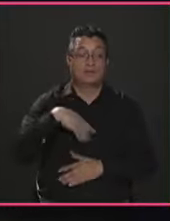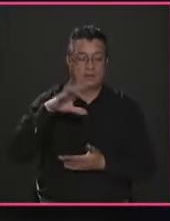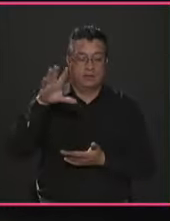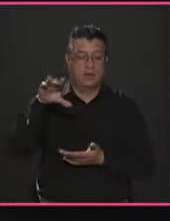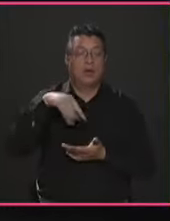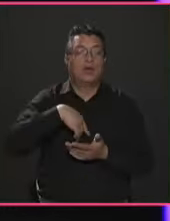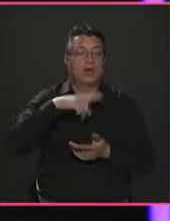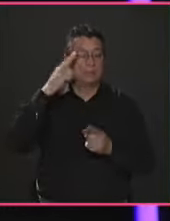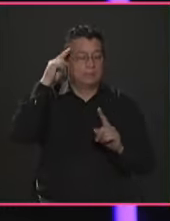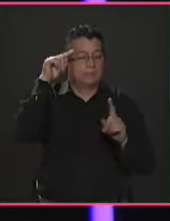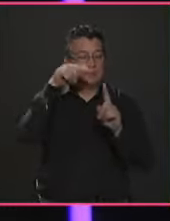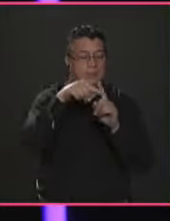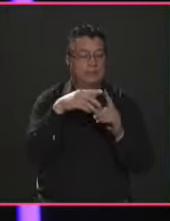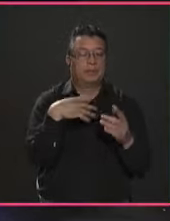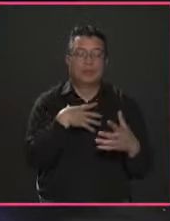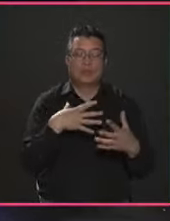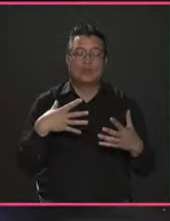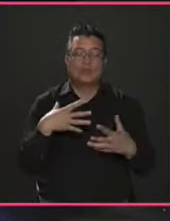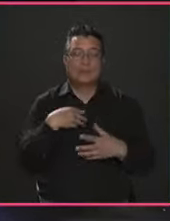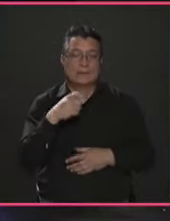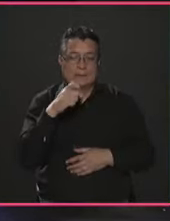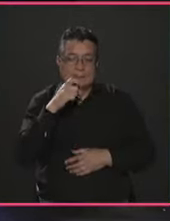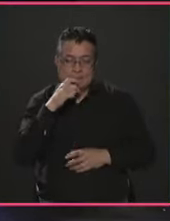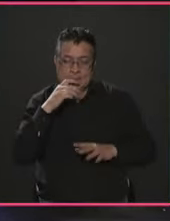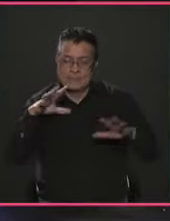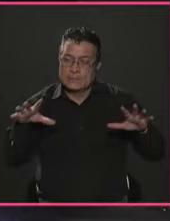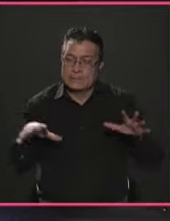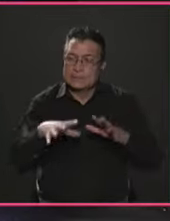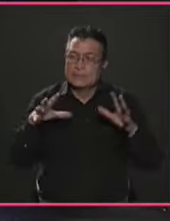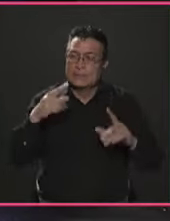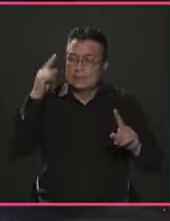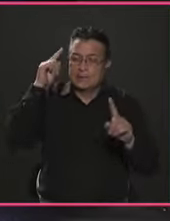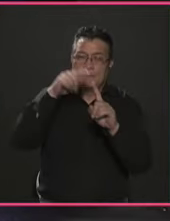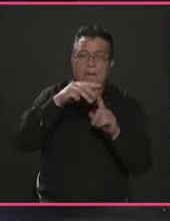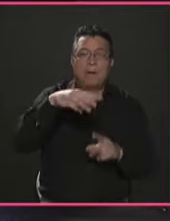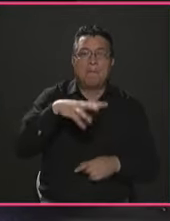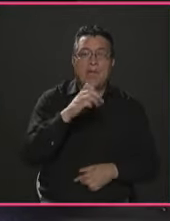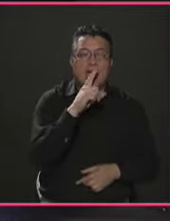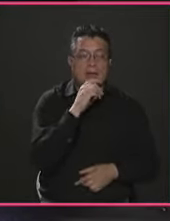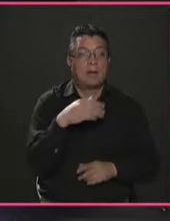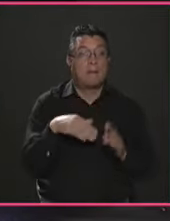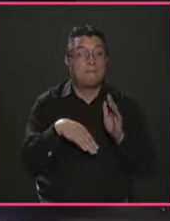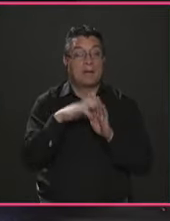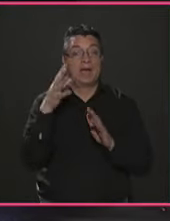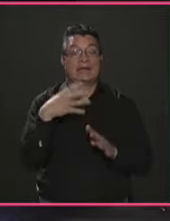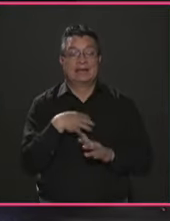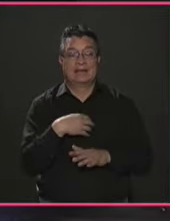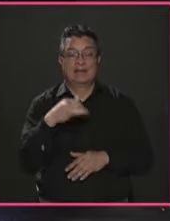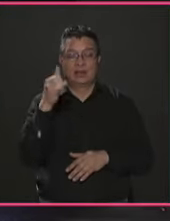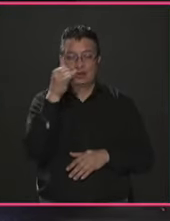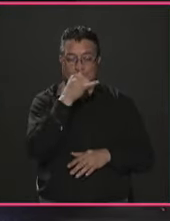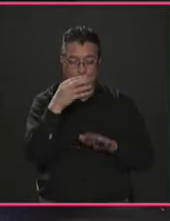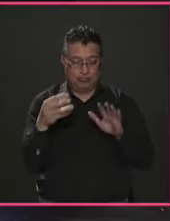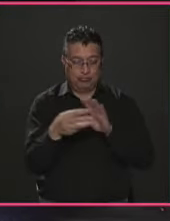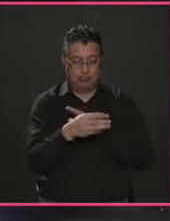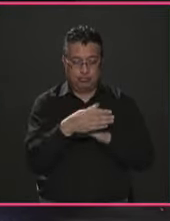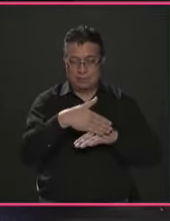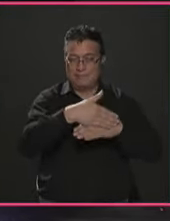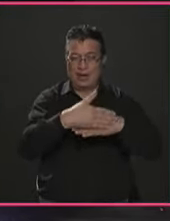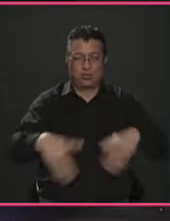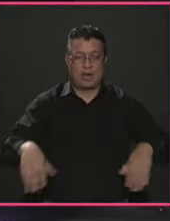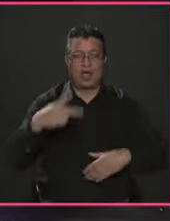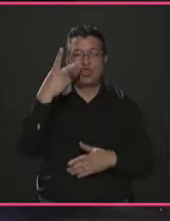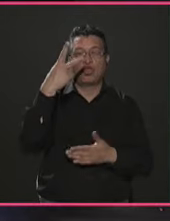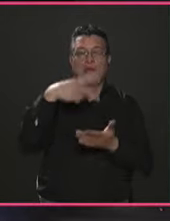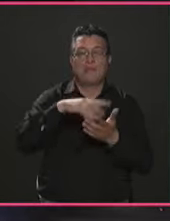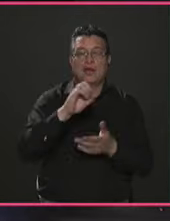muy ambiciosas la principal es alcanzar el la carbon neutralidad para 2045 y en